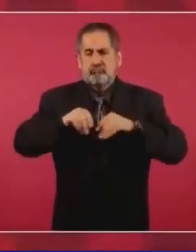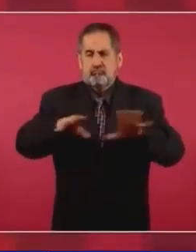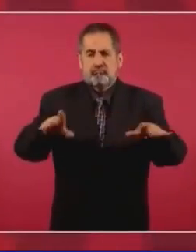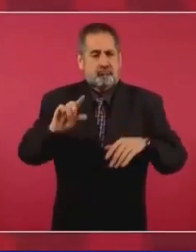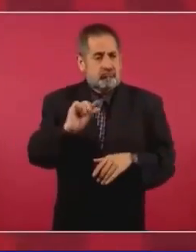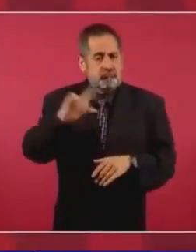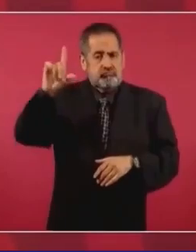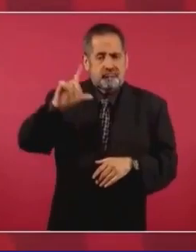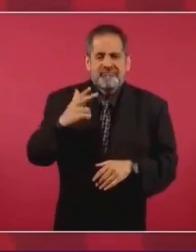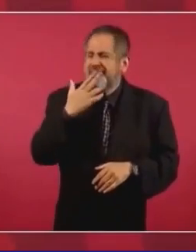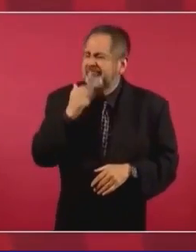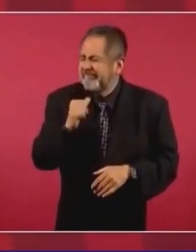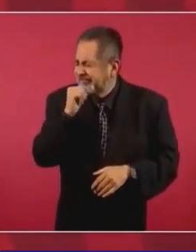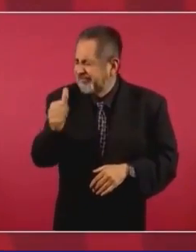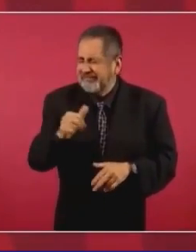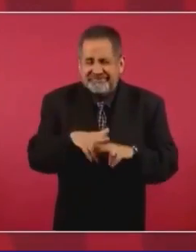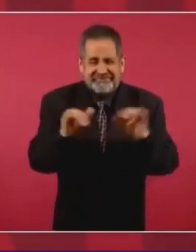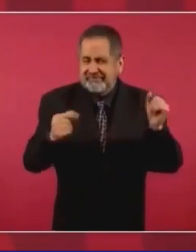profesional.